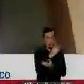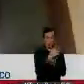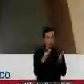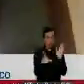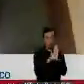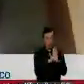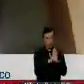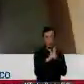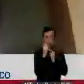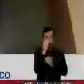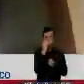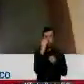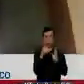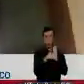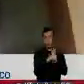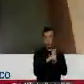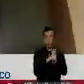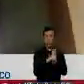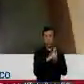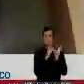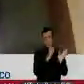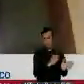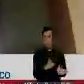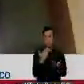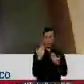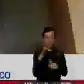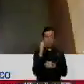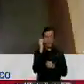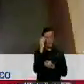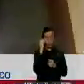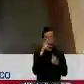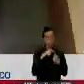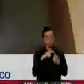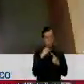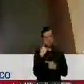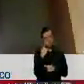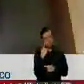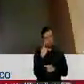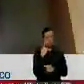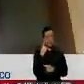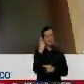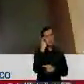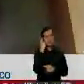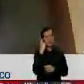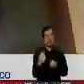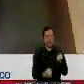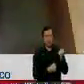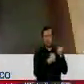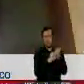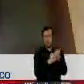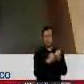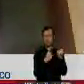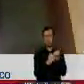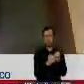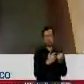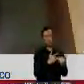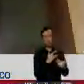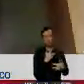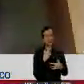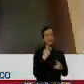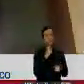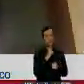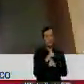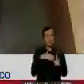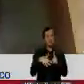Ley de Apoyo Humanitario en la lucha contra el COVID. Yo creo que la expectativa es realmente de apoyo. Veo un buen